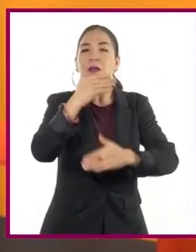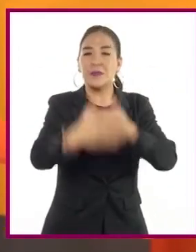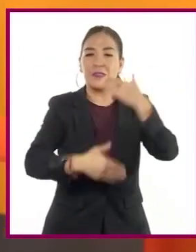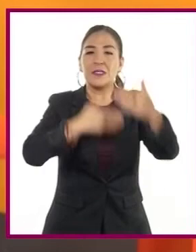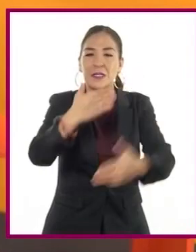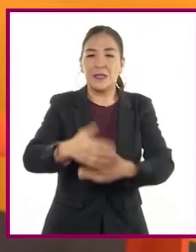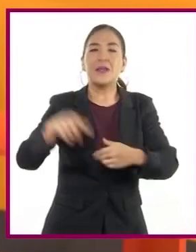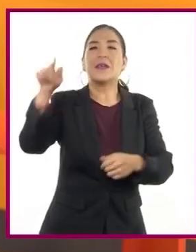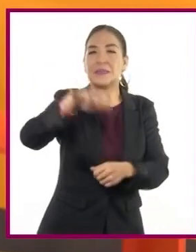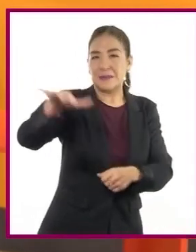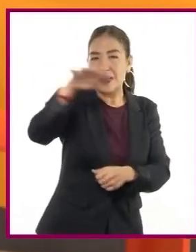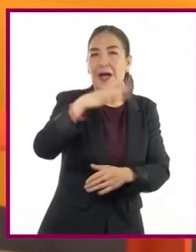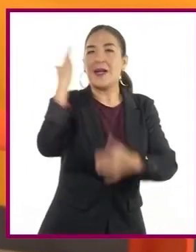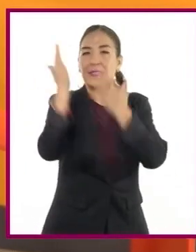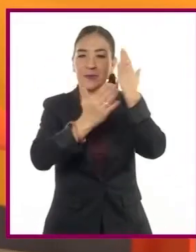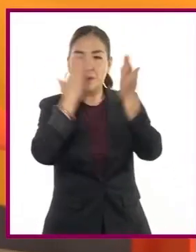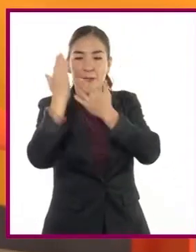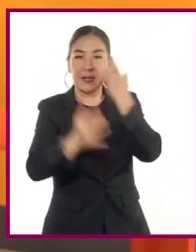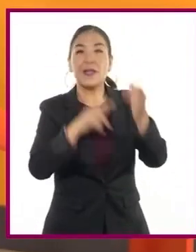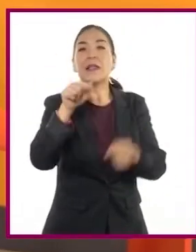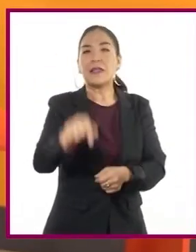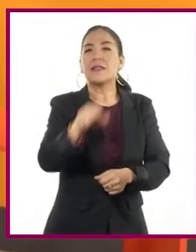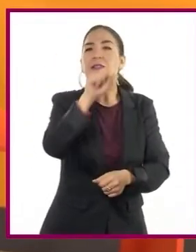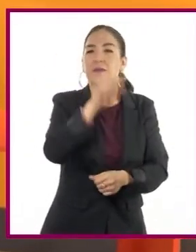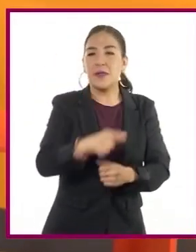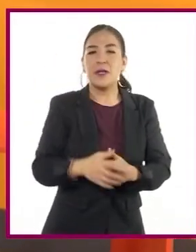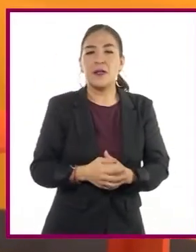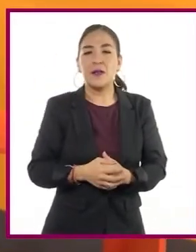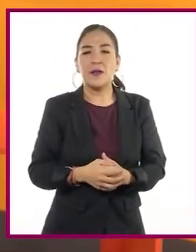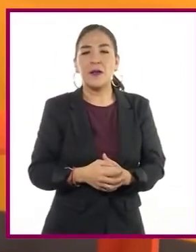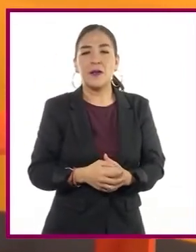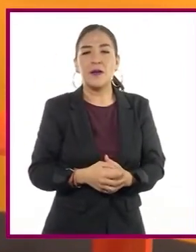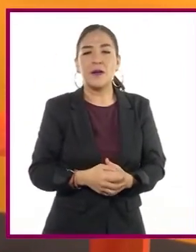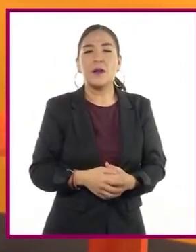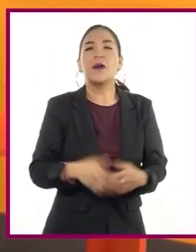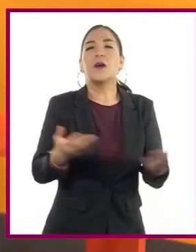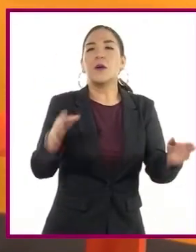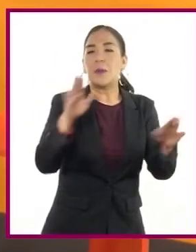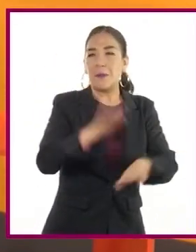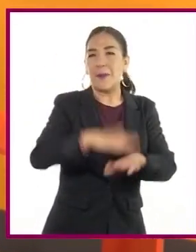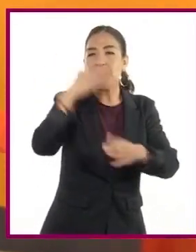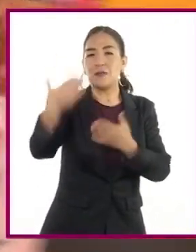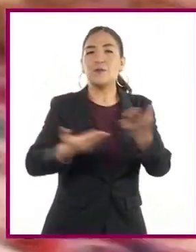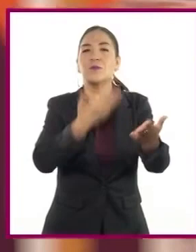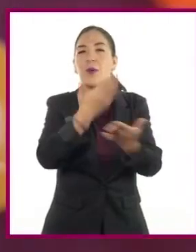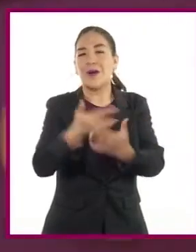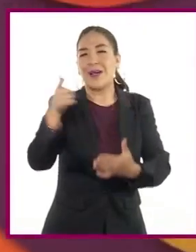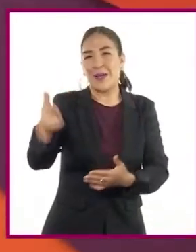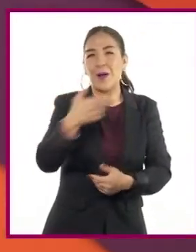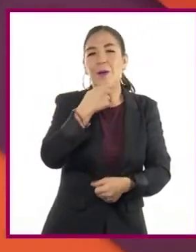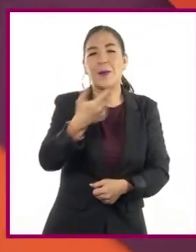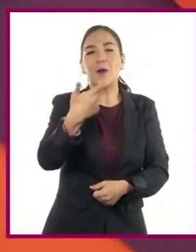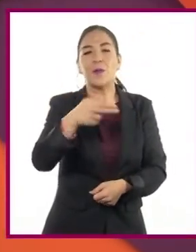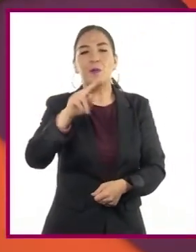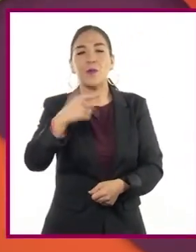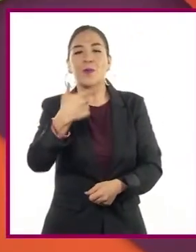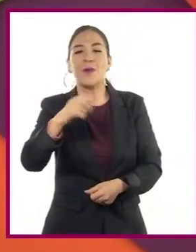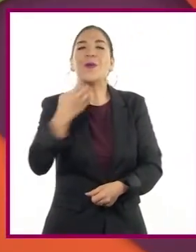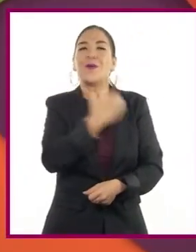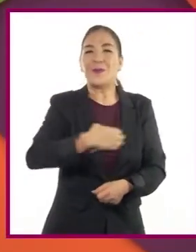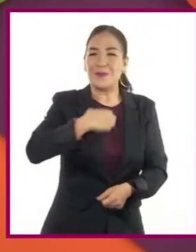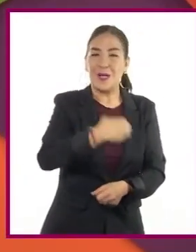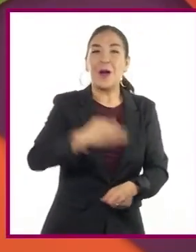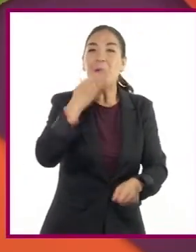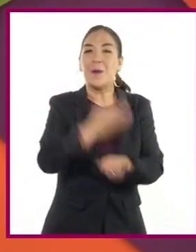nuestras y nuestros estudiantes, así como con las grandiosas propuestas de Hugo. ¡Qué emoción!